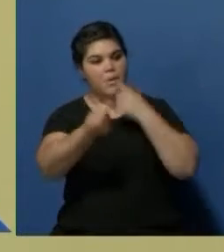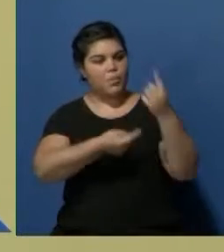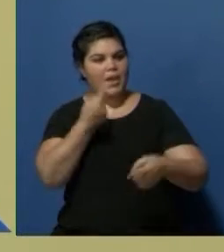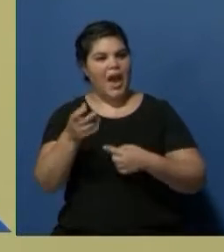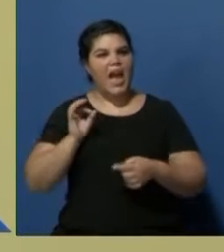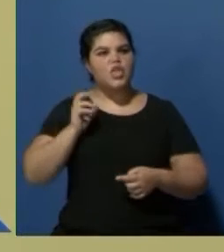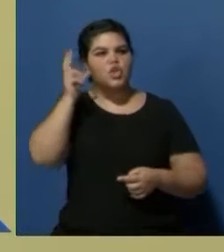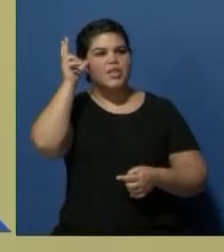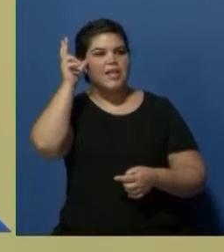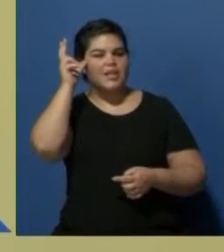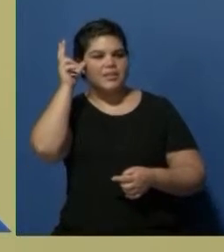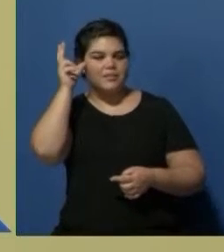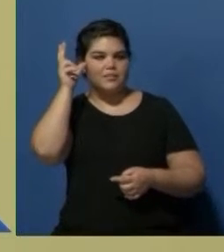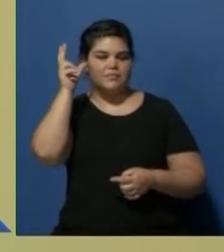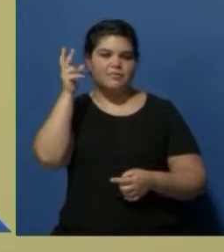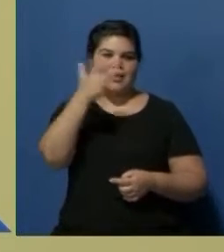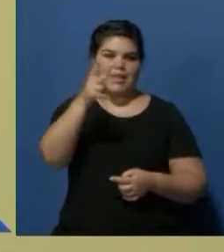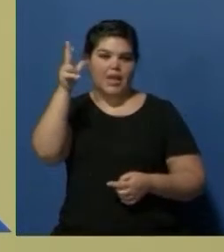años pasaron, recién lo hablábamos fuera del aire.